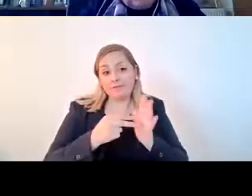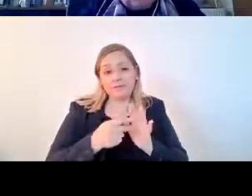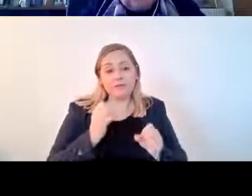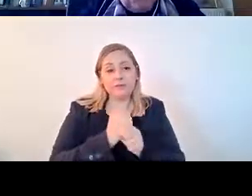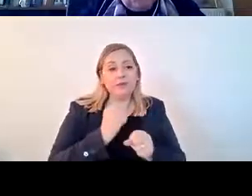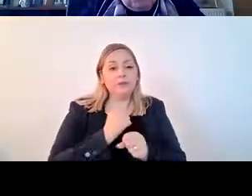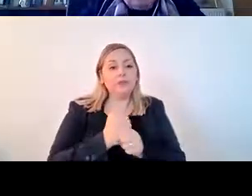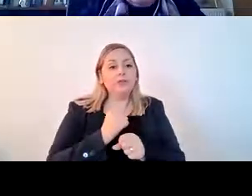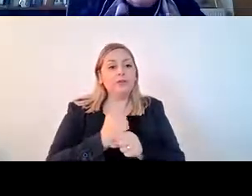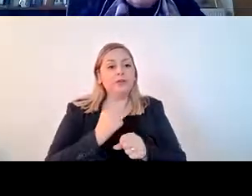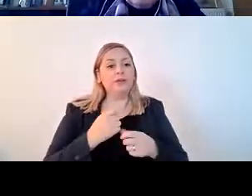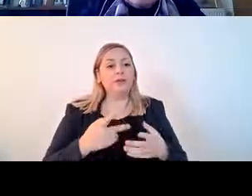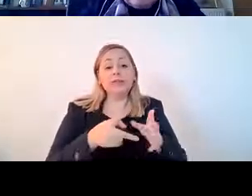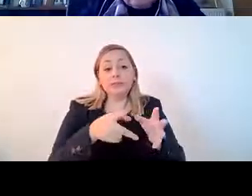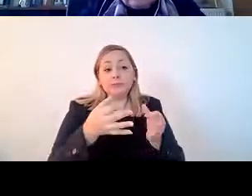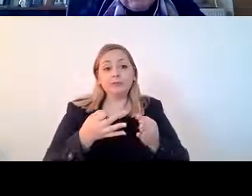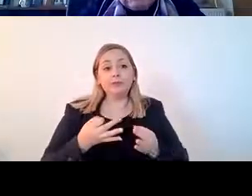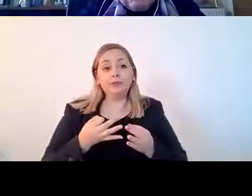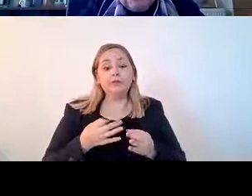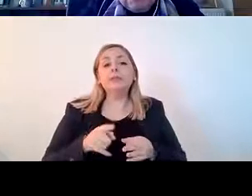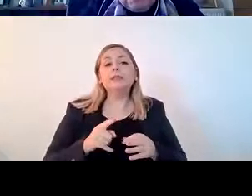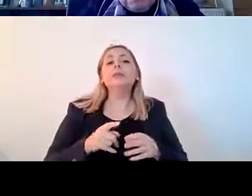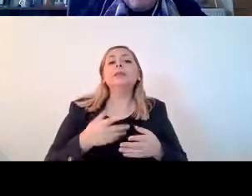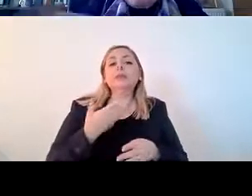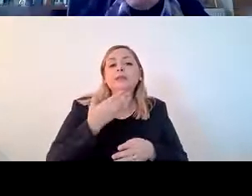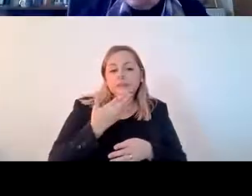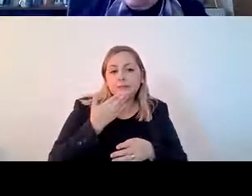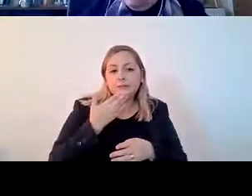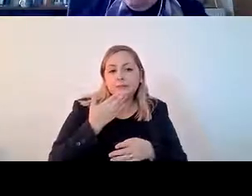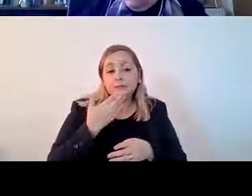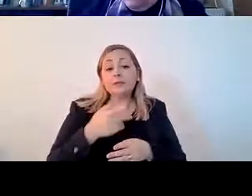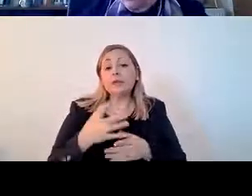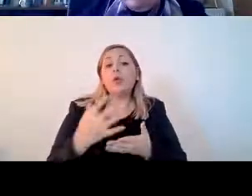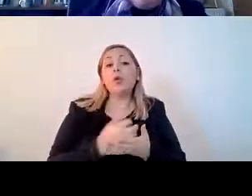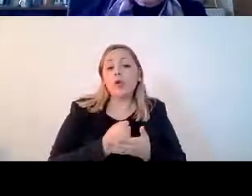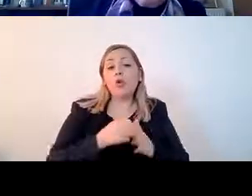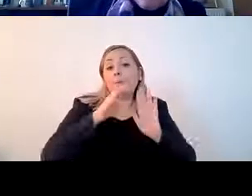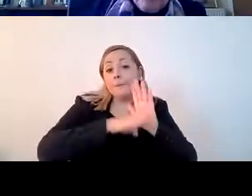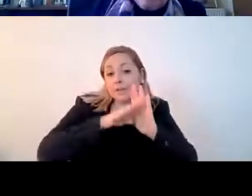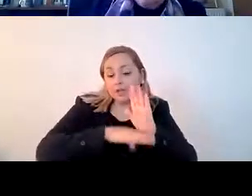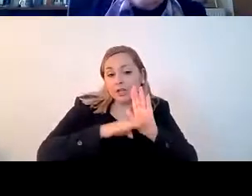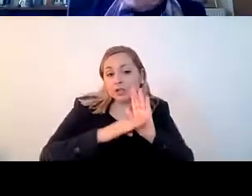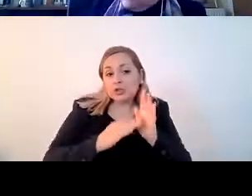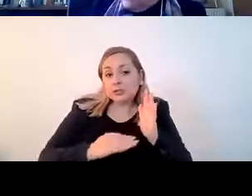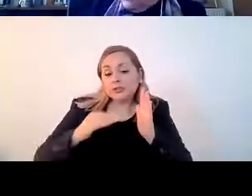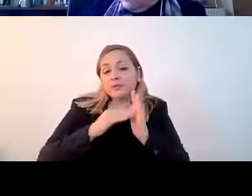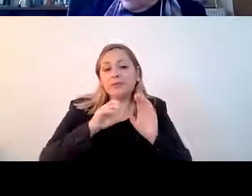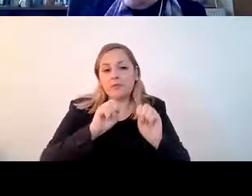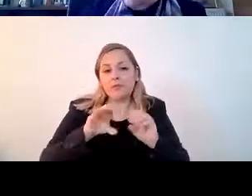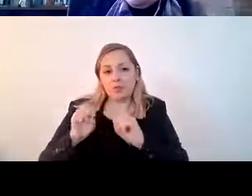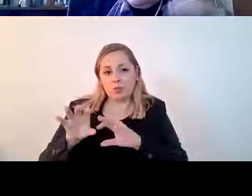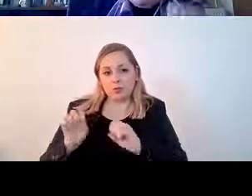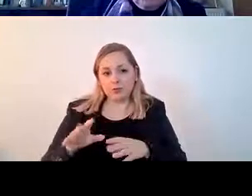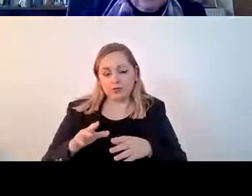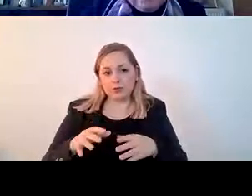el resultado muchas veces se asociaría también a que logran un menor nivel educacional precisamente por